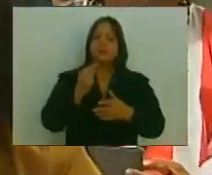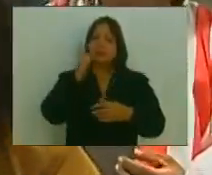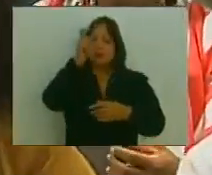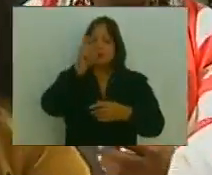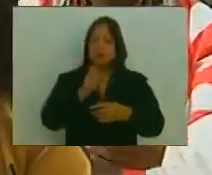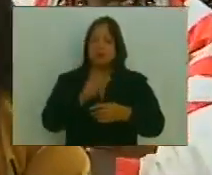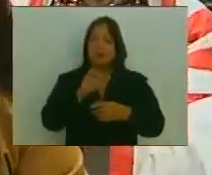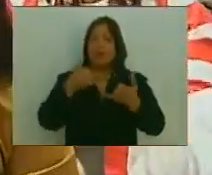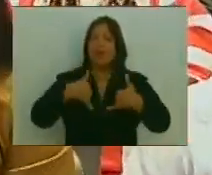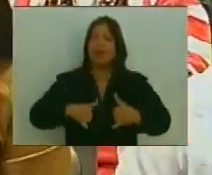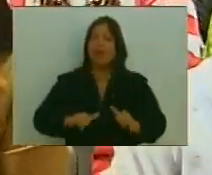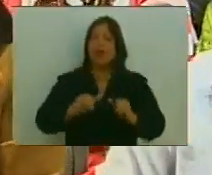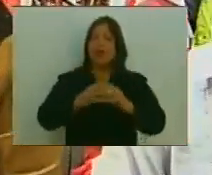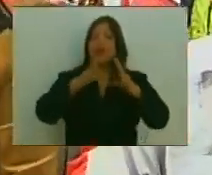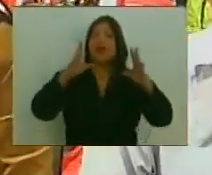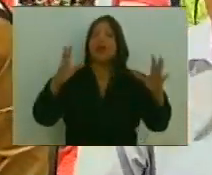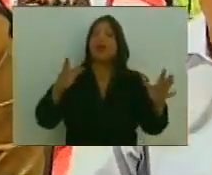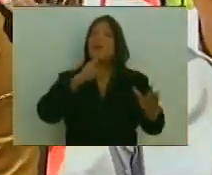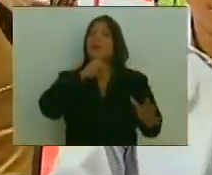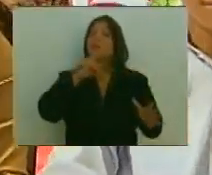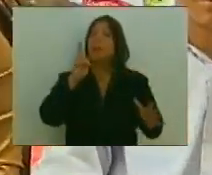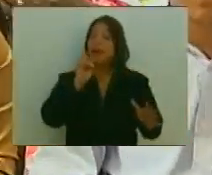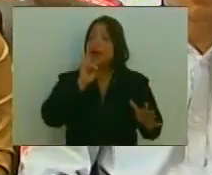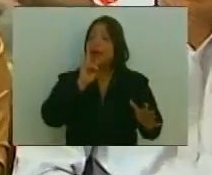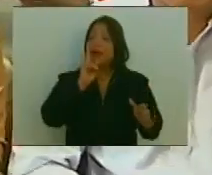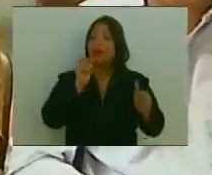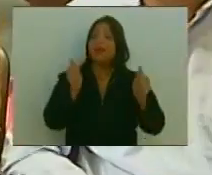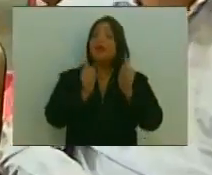un gran hijo hay una gran madre.